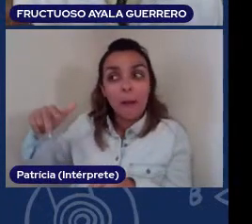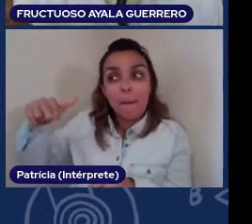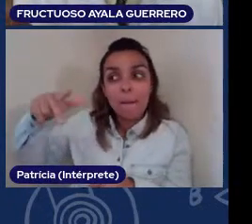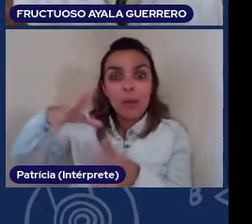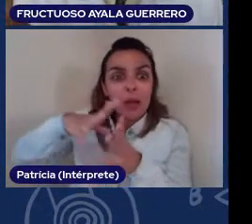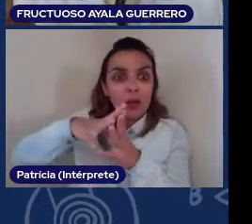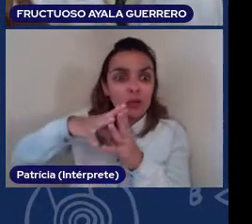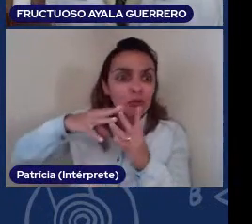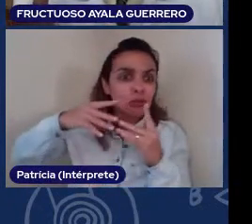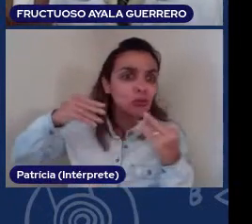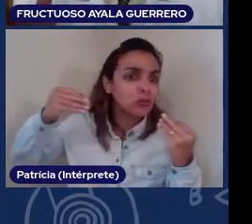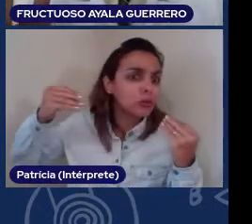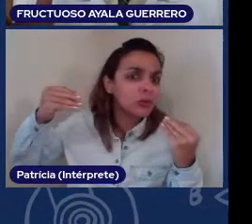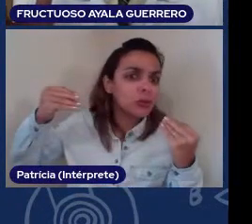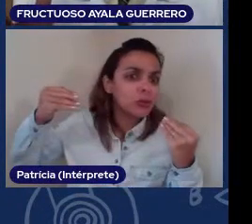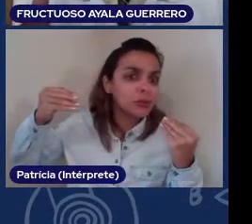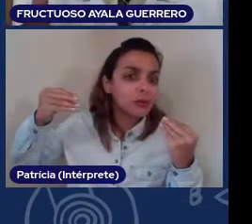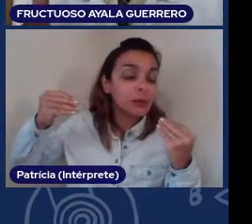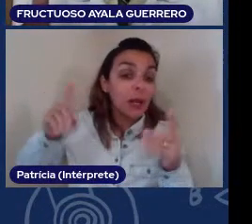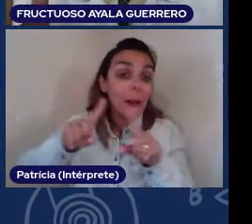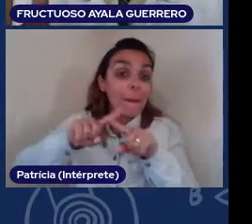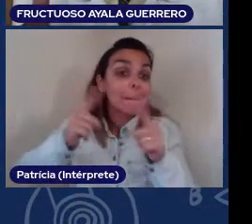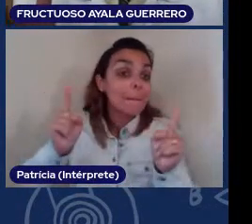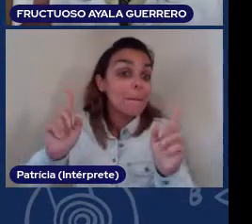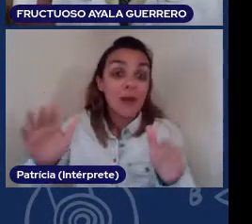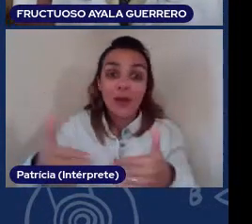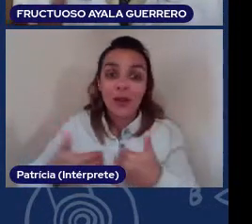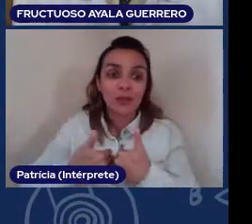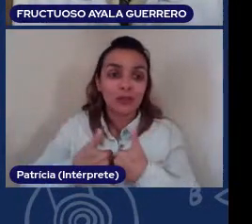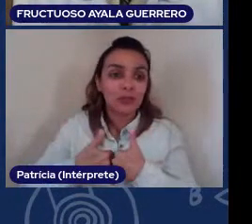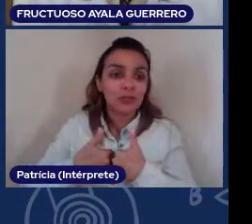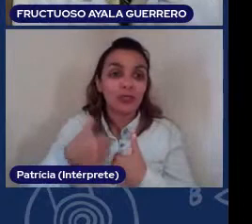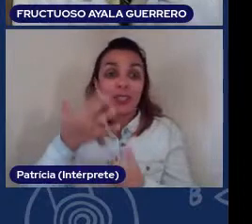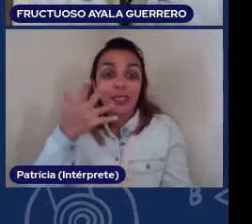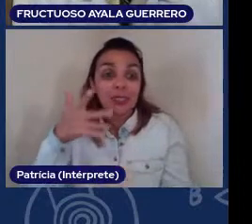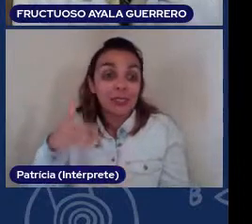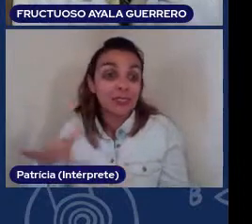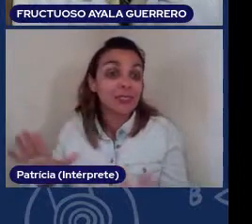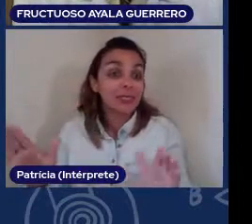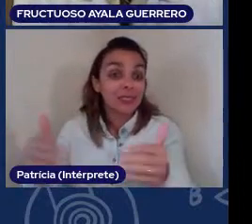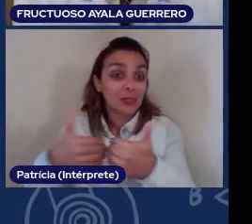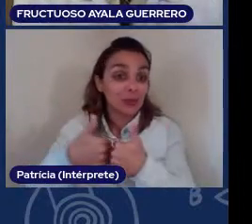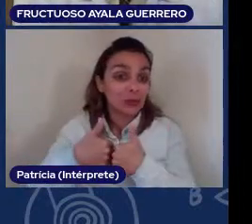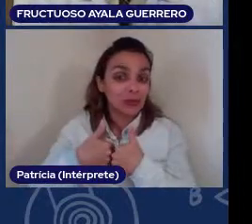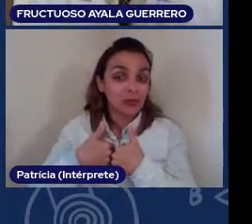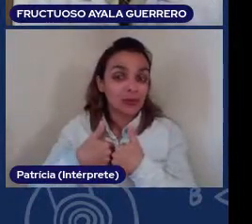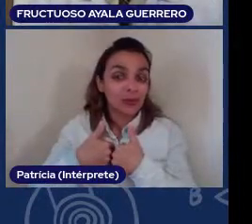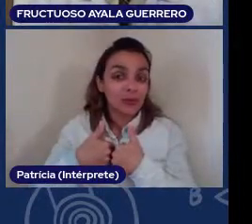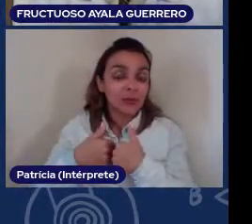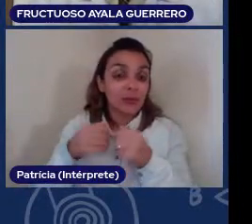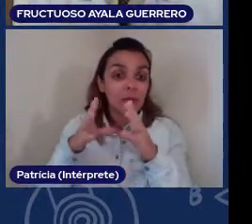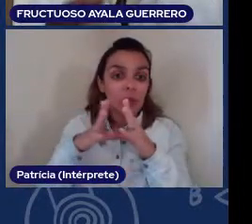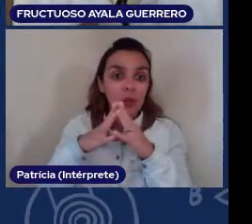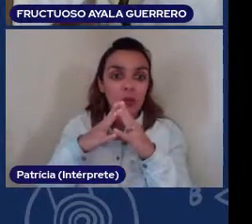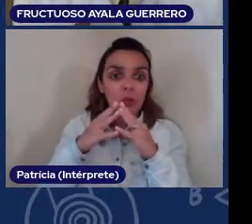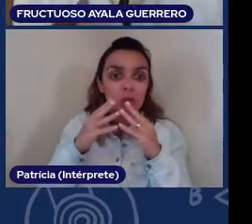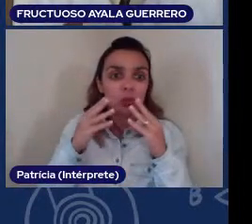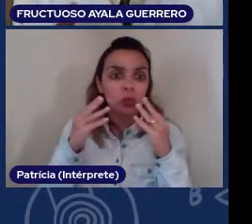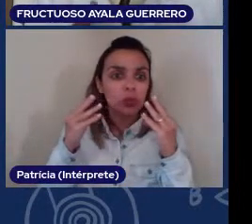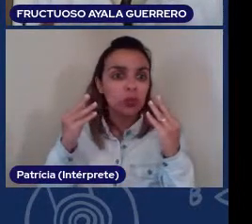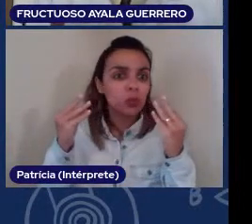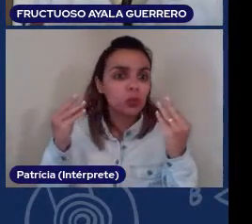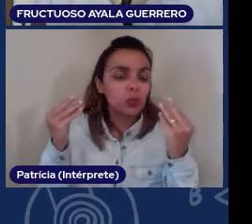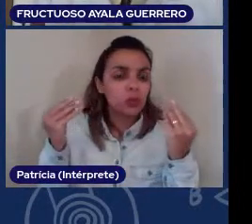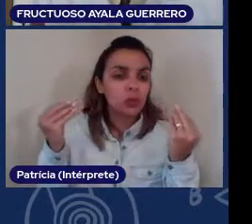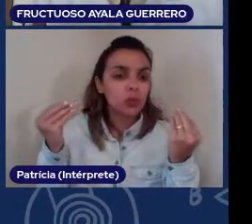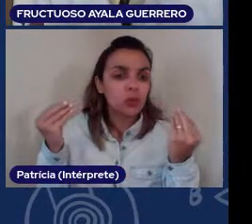actividad. Pero en los autistas no. En los niños autistas esta actividad desaparece solamente que él se